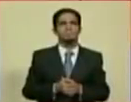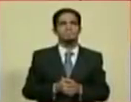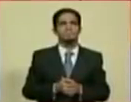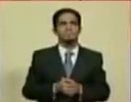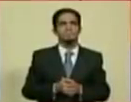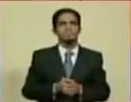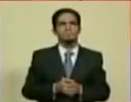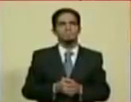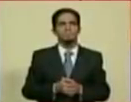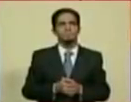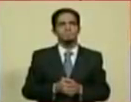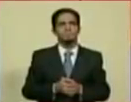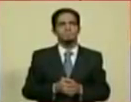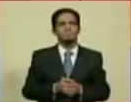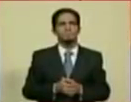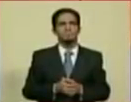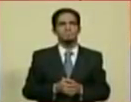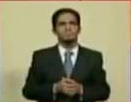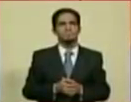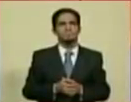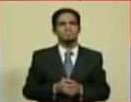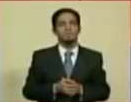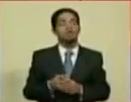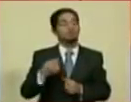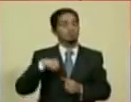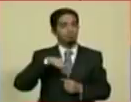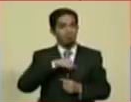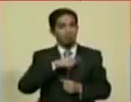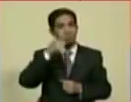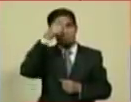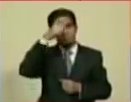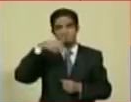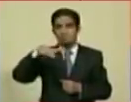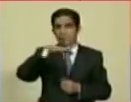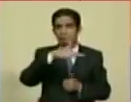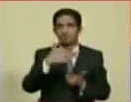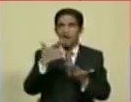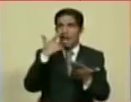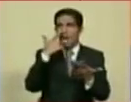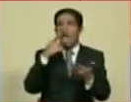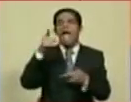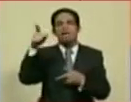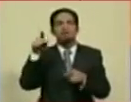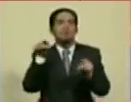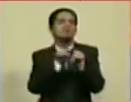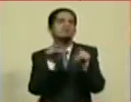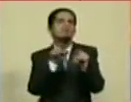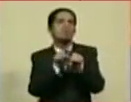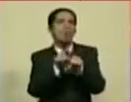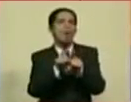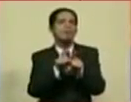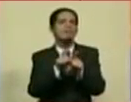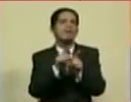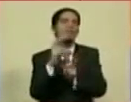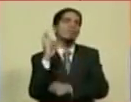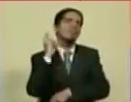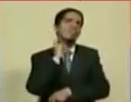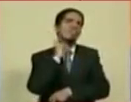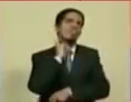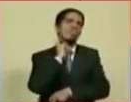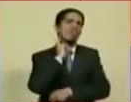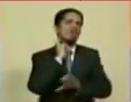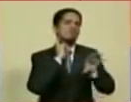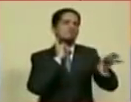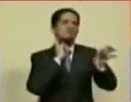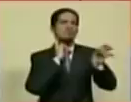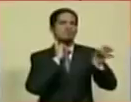a costa de la esperanza de un pueblo, cual vampiros chupar hasta la última gota de sangre.